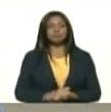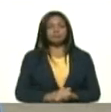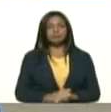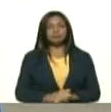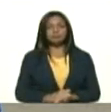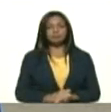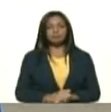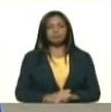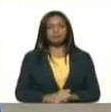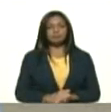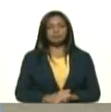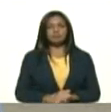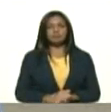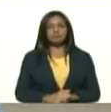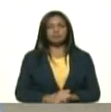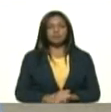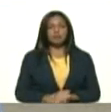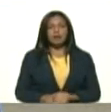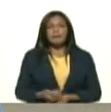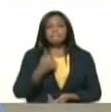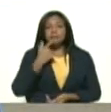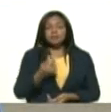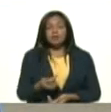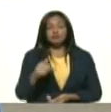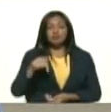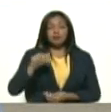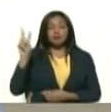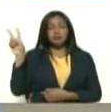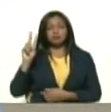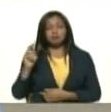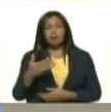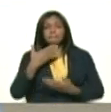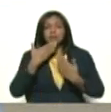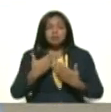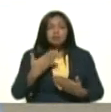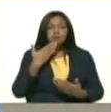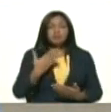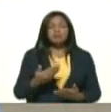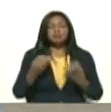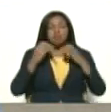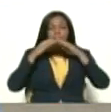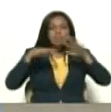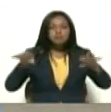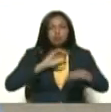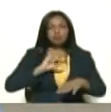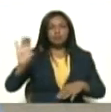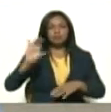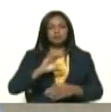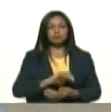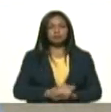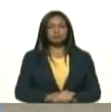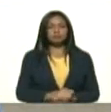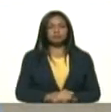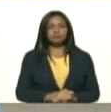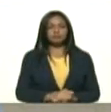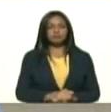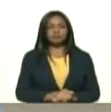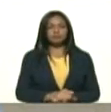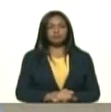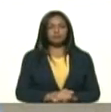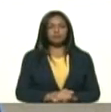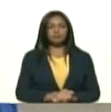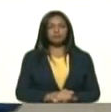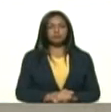Francisco pidiendo por Venezuela, dando sus bendiciones a nuestra patria y llevando